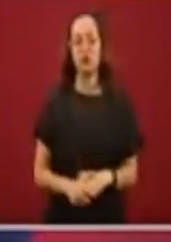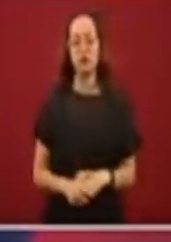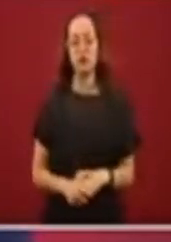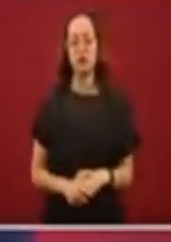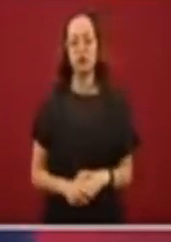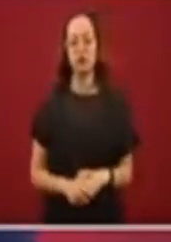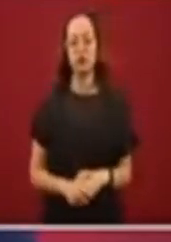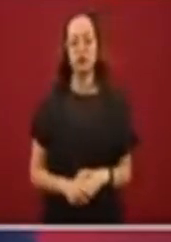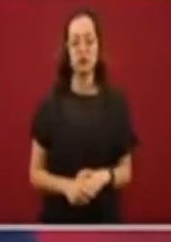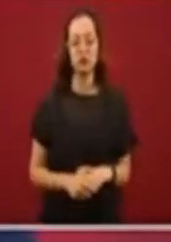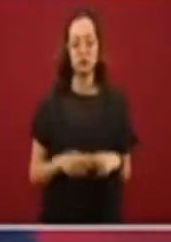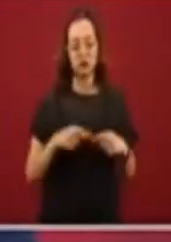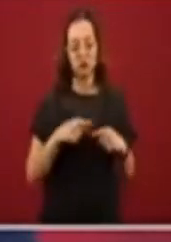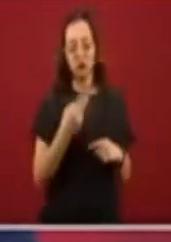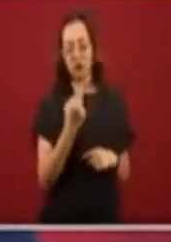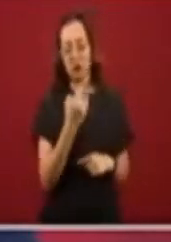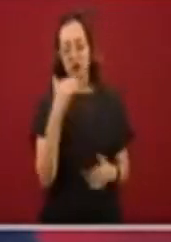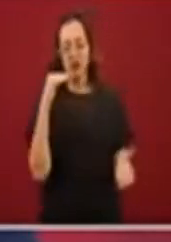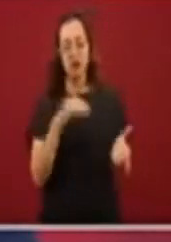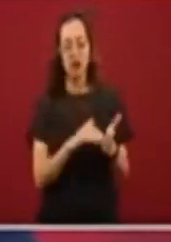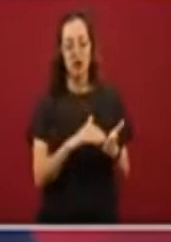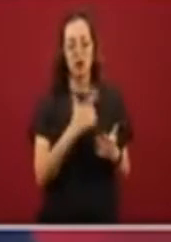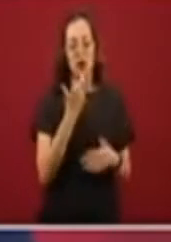A 3 años el crédito,